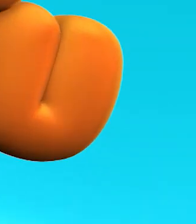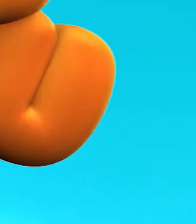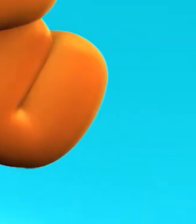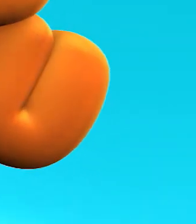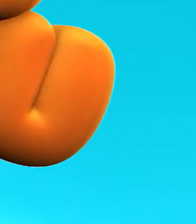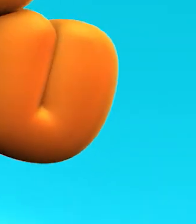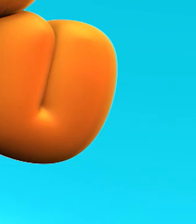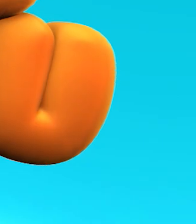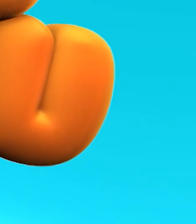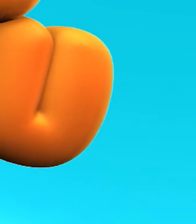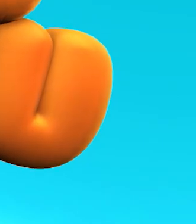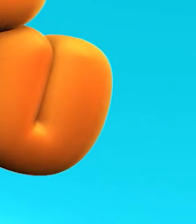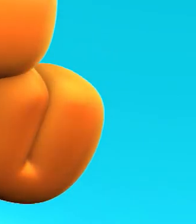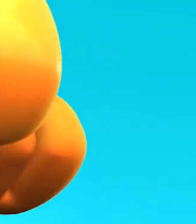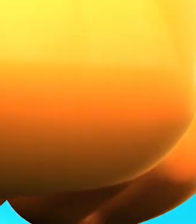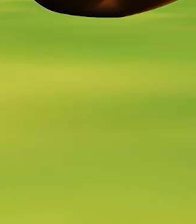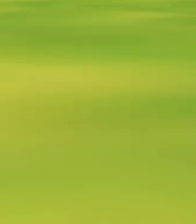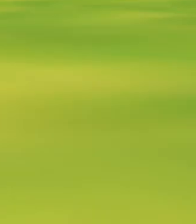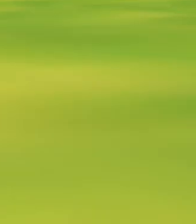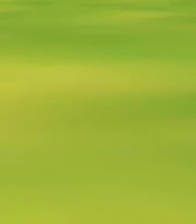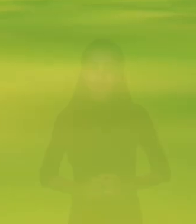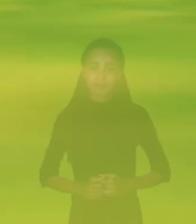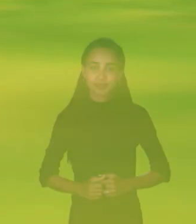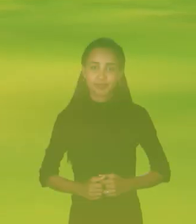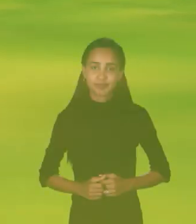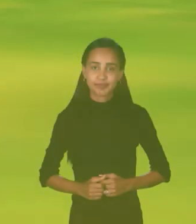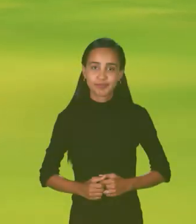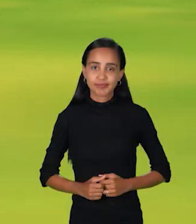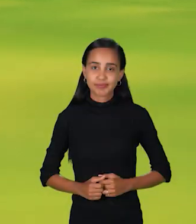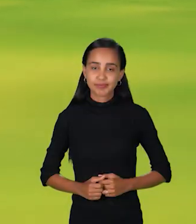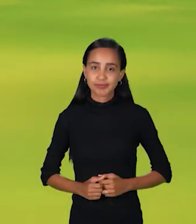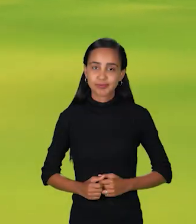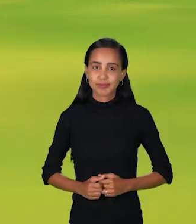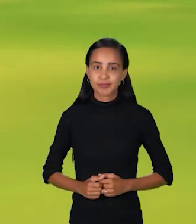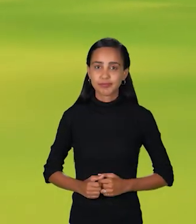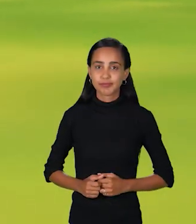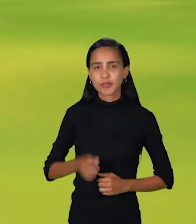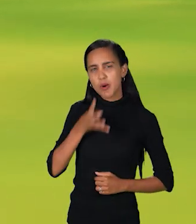Tutu. Varias ovejas en un corral.